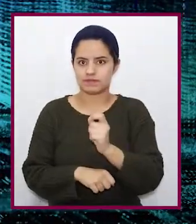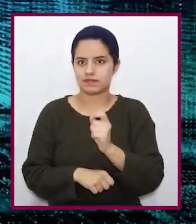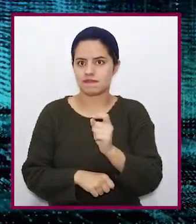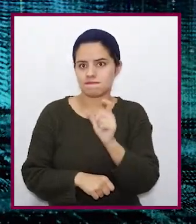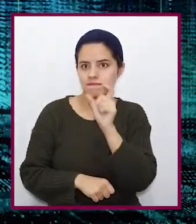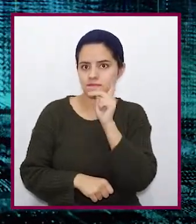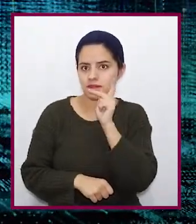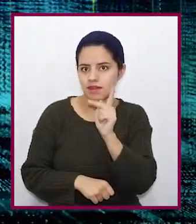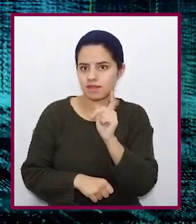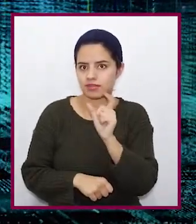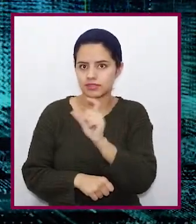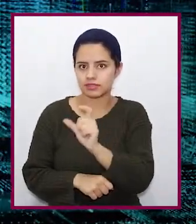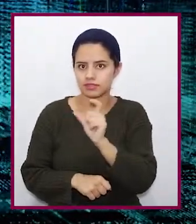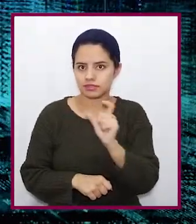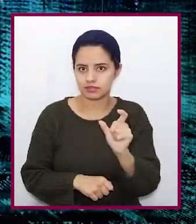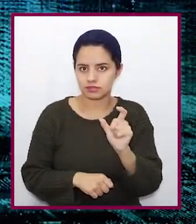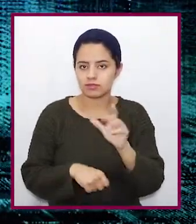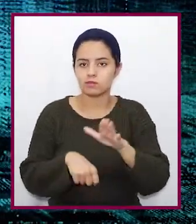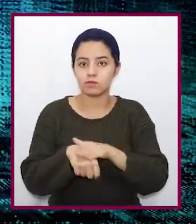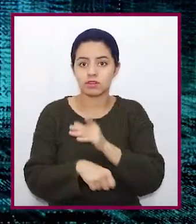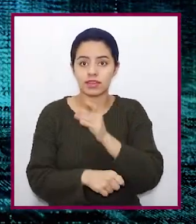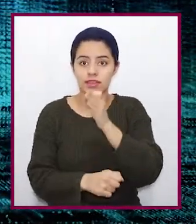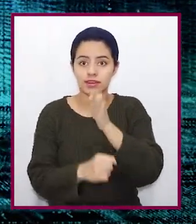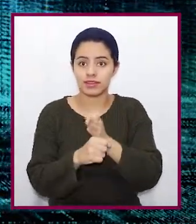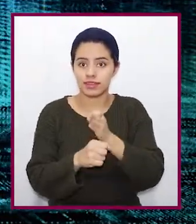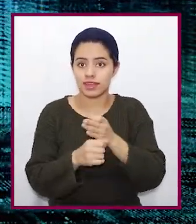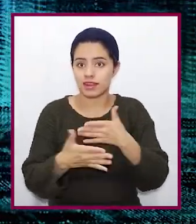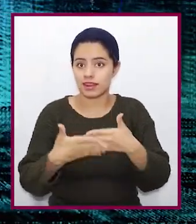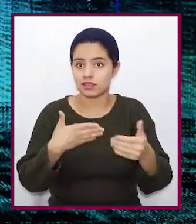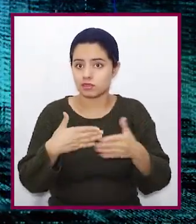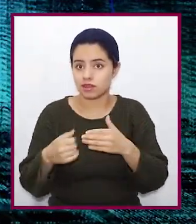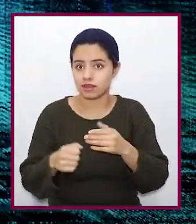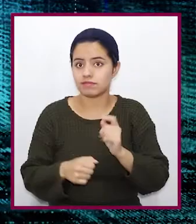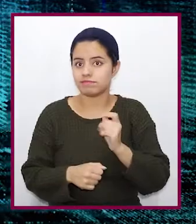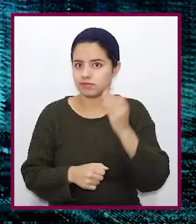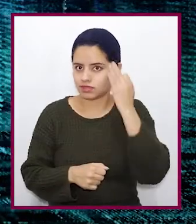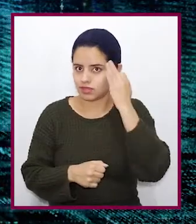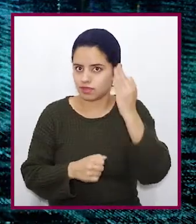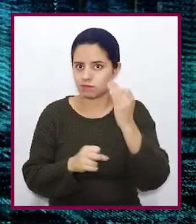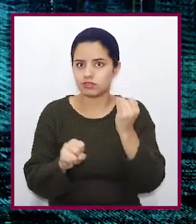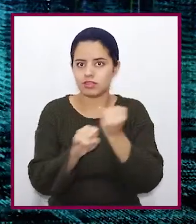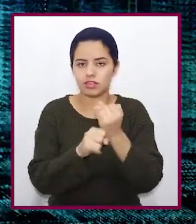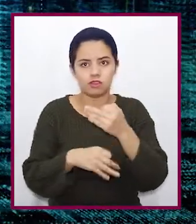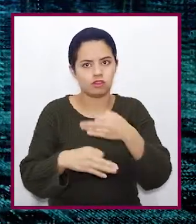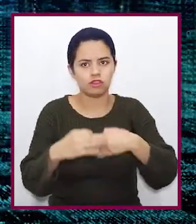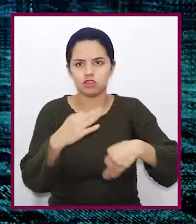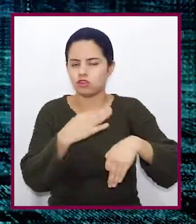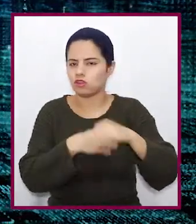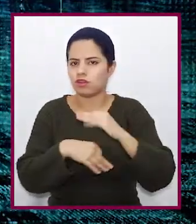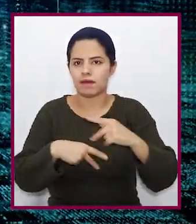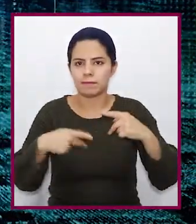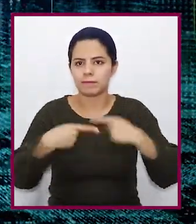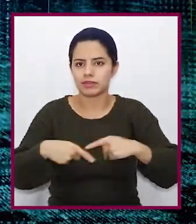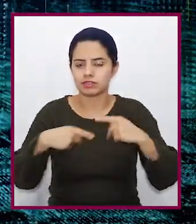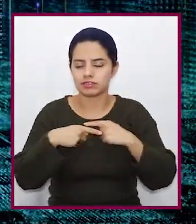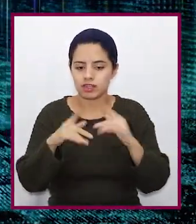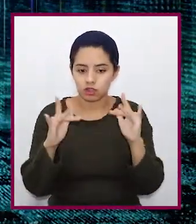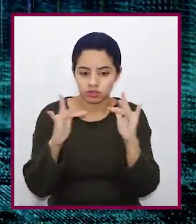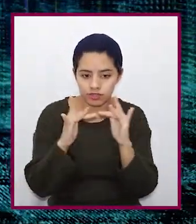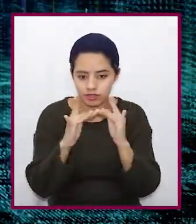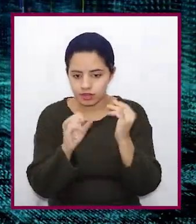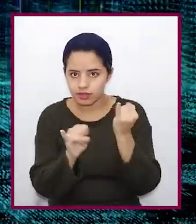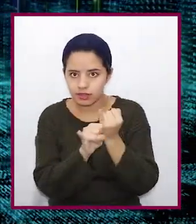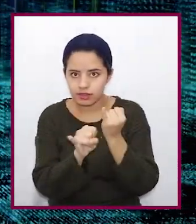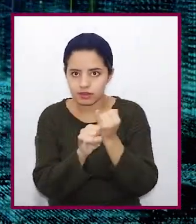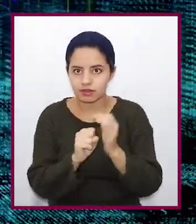este concepto, porque actualmente, en la era digital, todo el mundo estamos constantemente conectados a